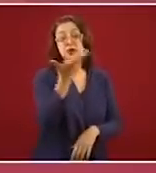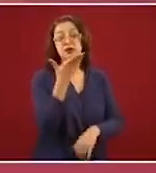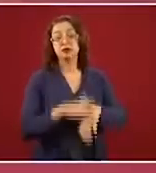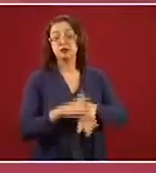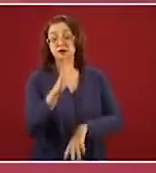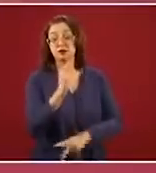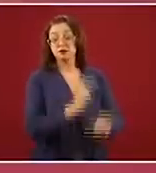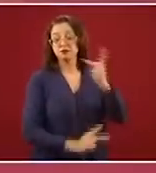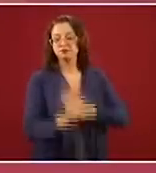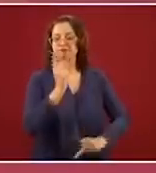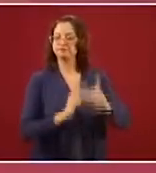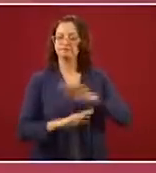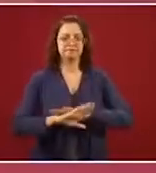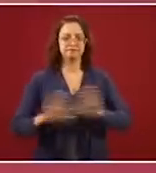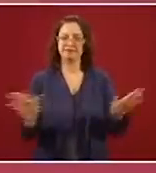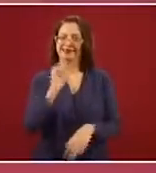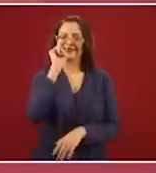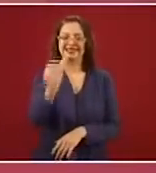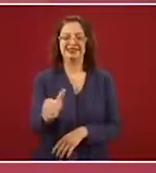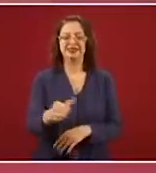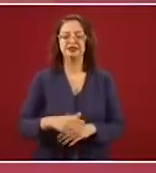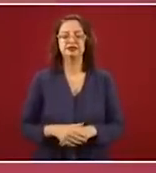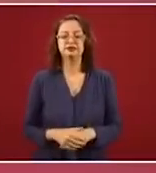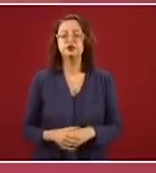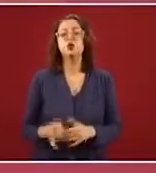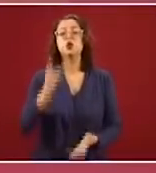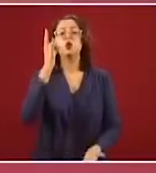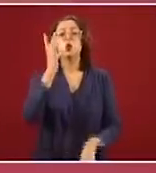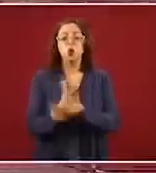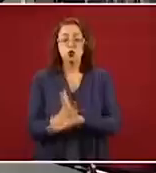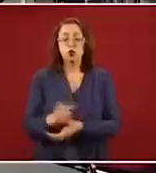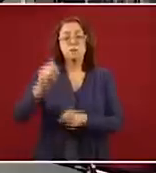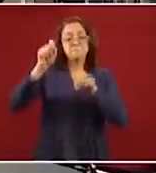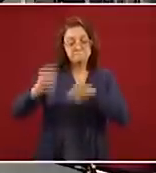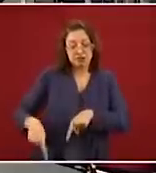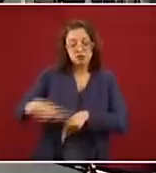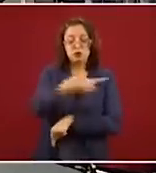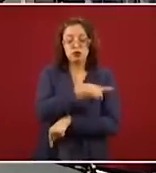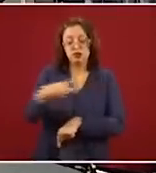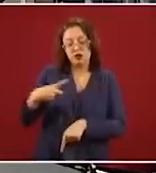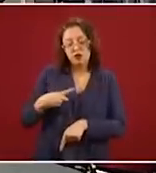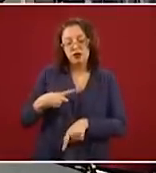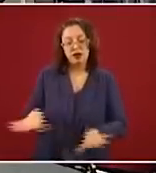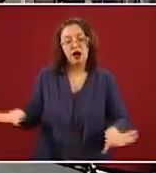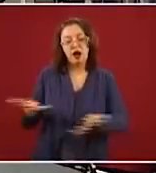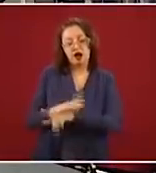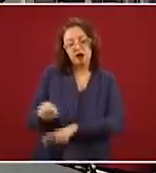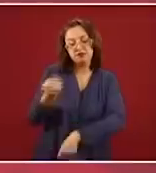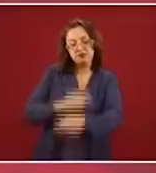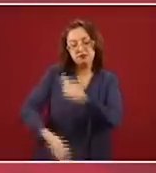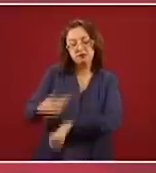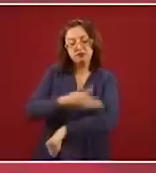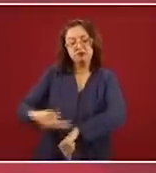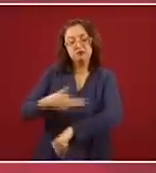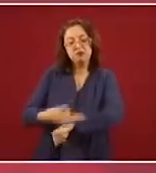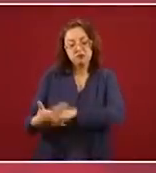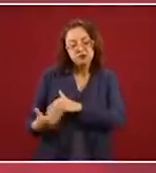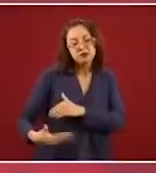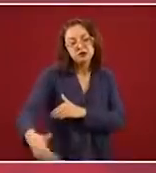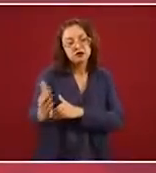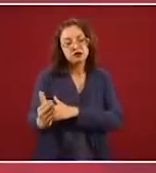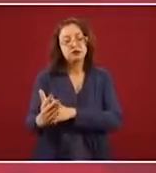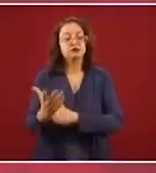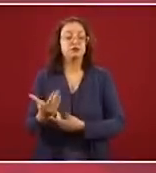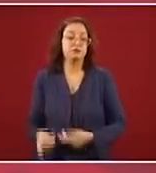Pemex. ¿Sí? Un refinanciamiento. Esa es algo único. O sea,